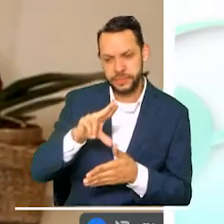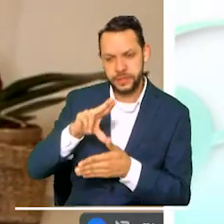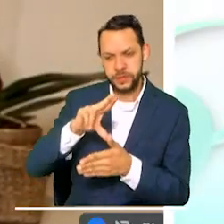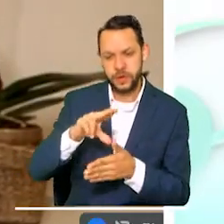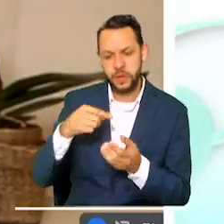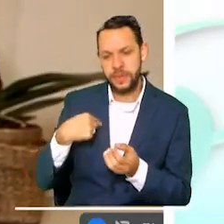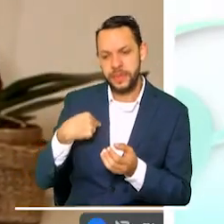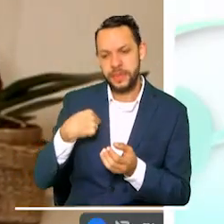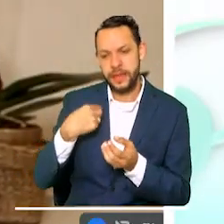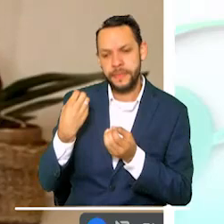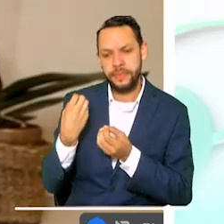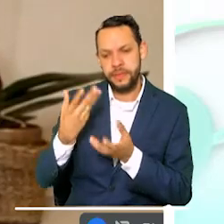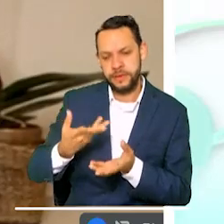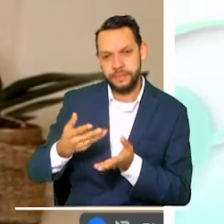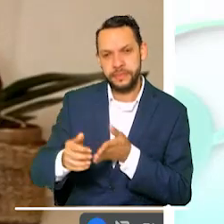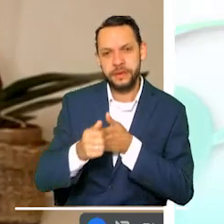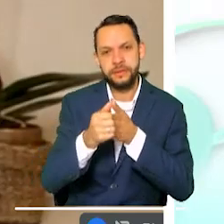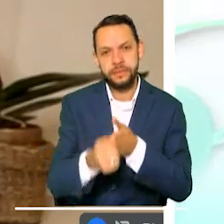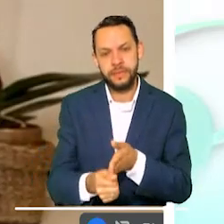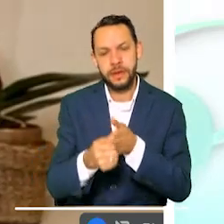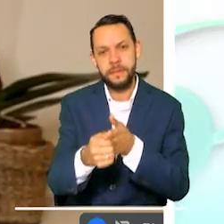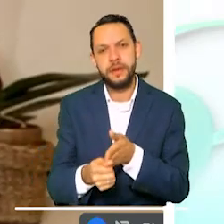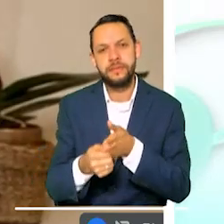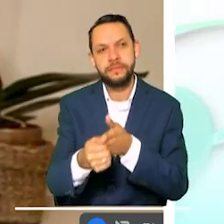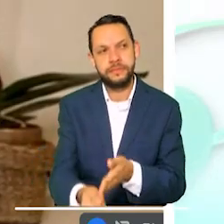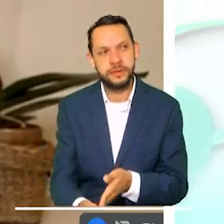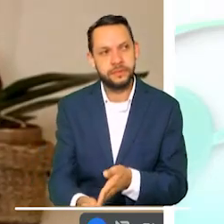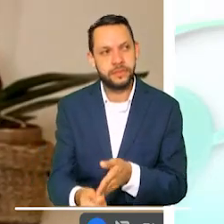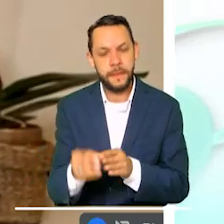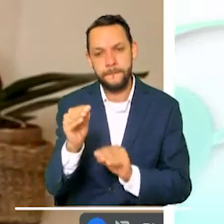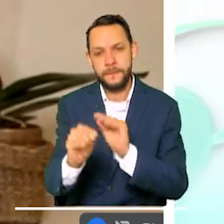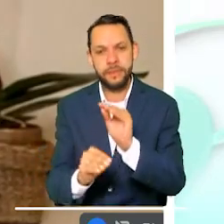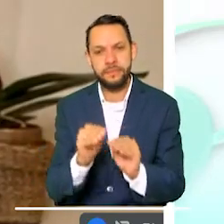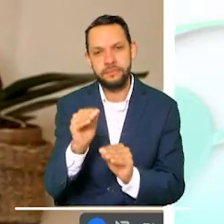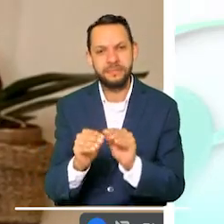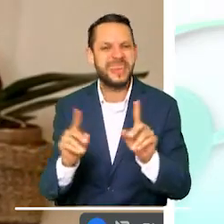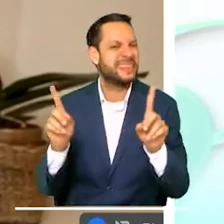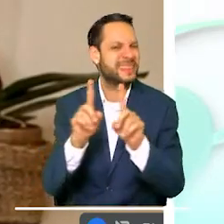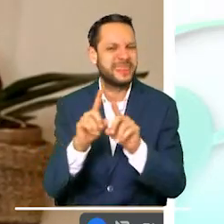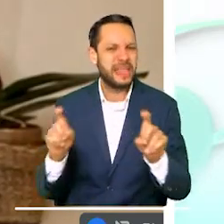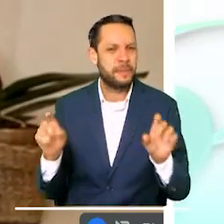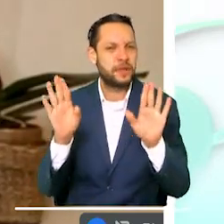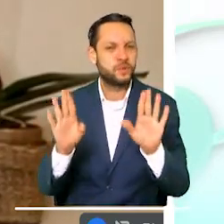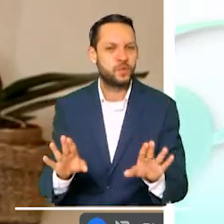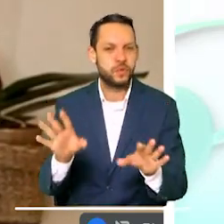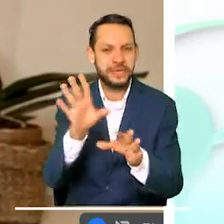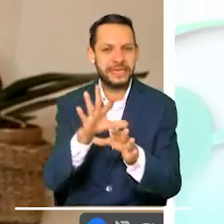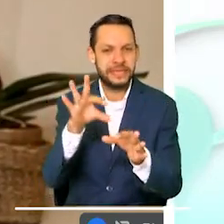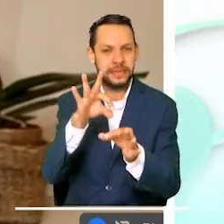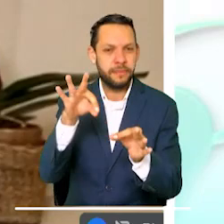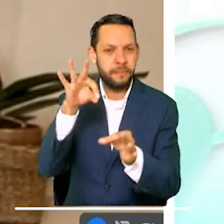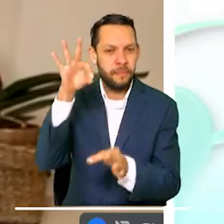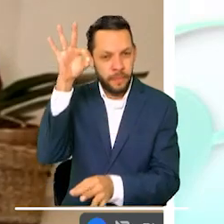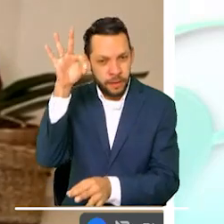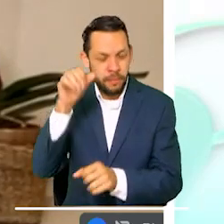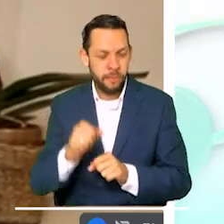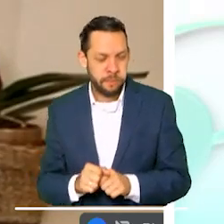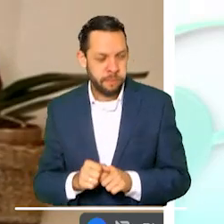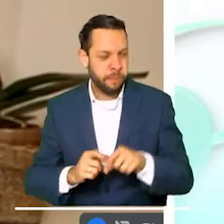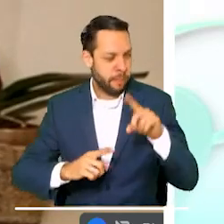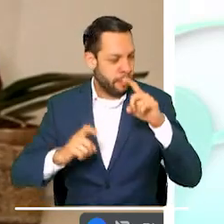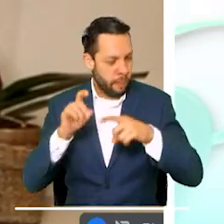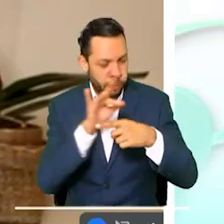yo llevo un mensaje laico, es decir, desprovisto de espiritualidad, para que las personas puedan mantener